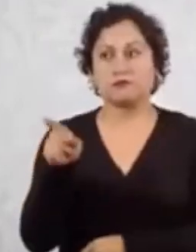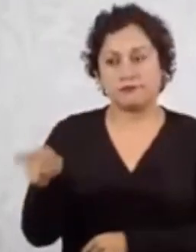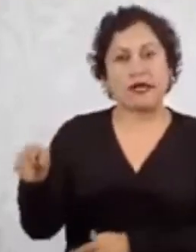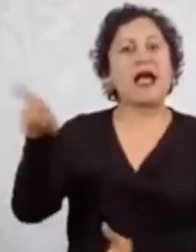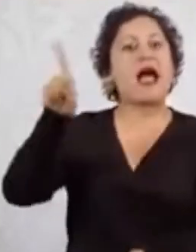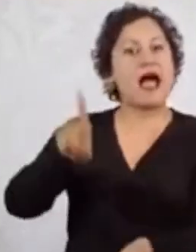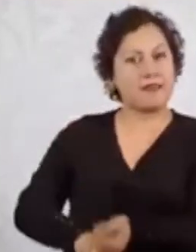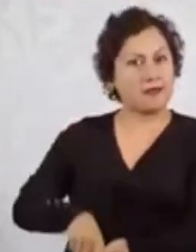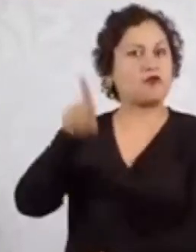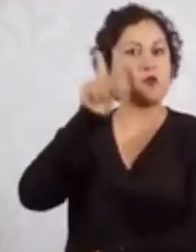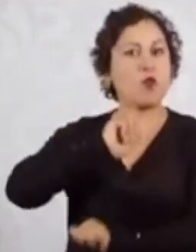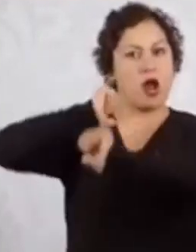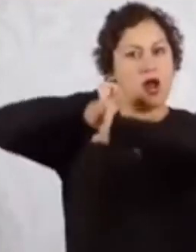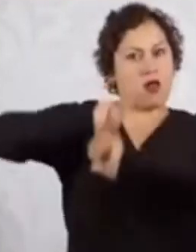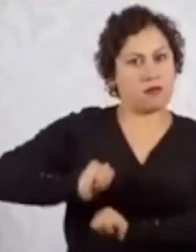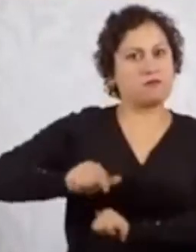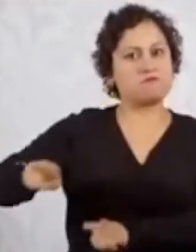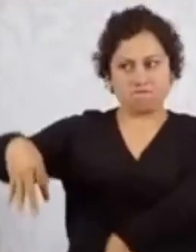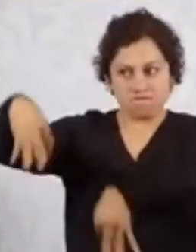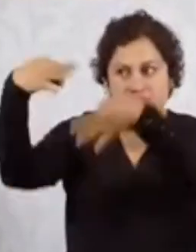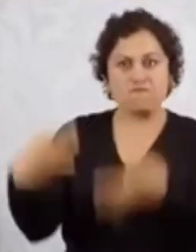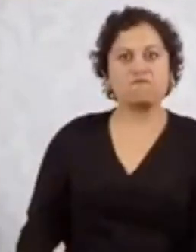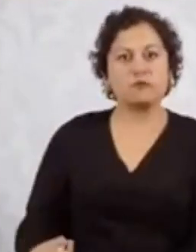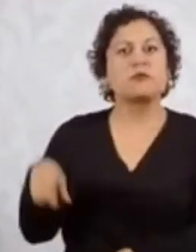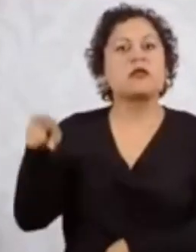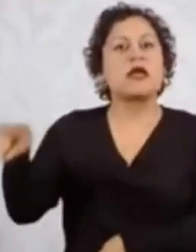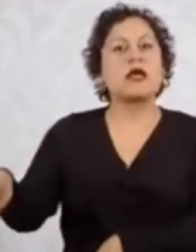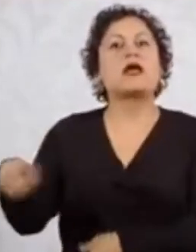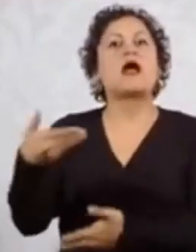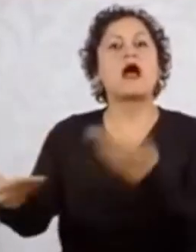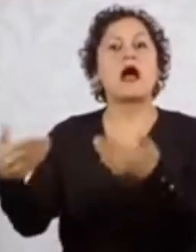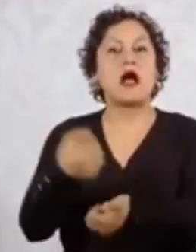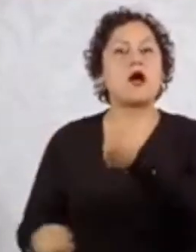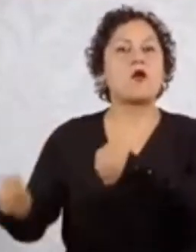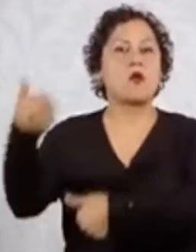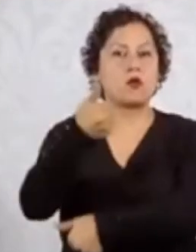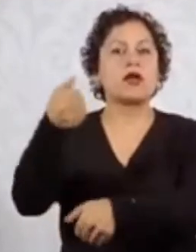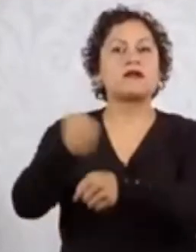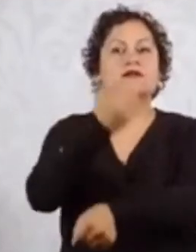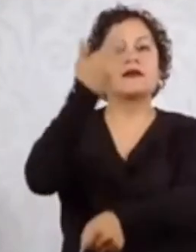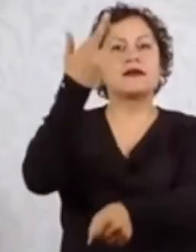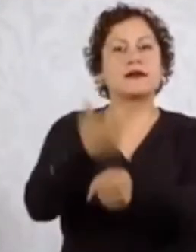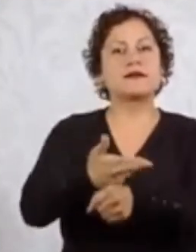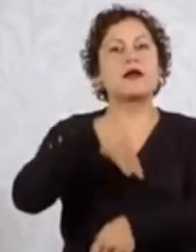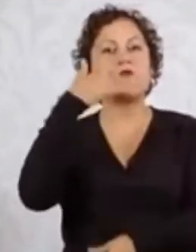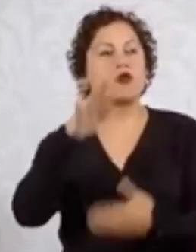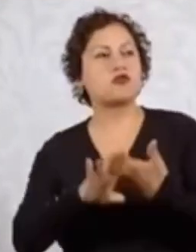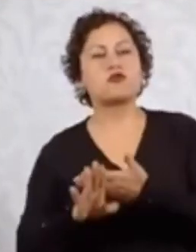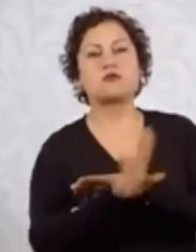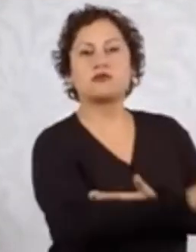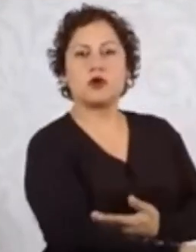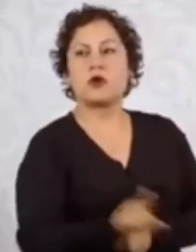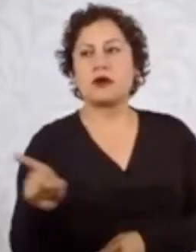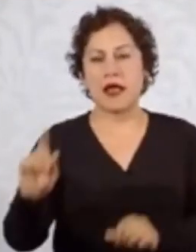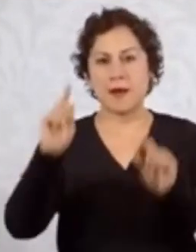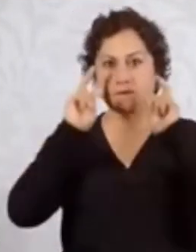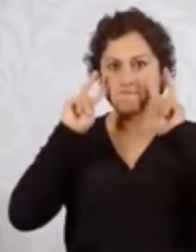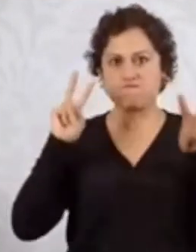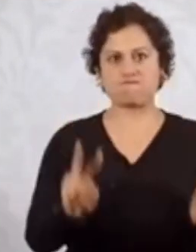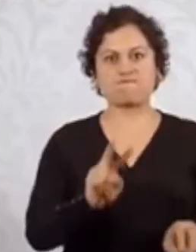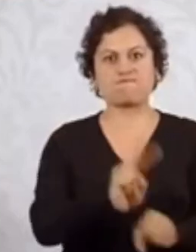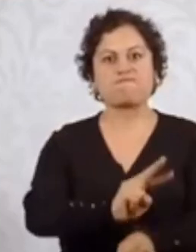muy interesante, la apuesta por el plan Sonora, también que se me hace muy interesante, el transísmico. Por